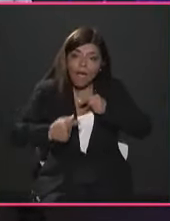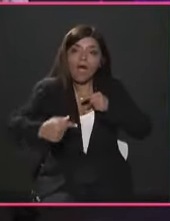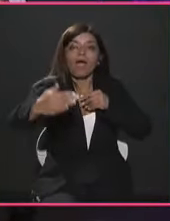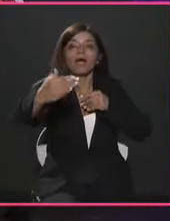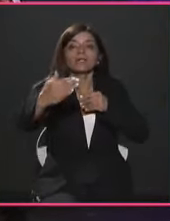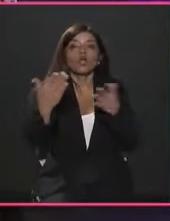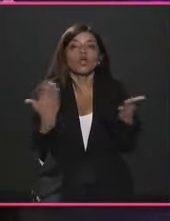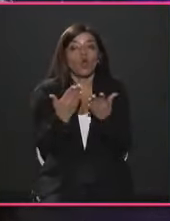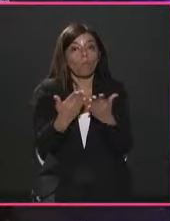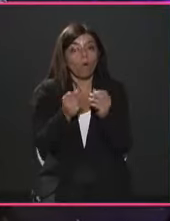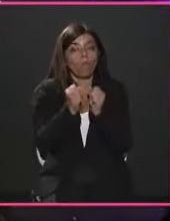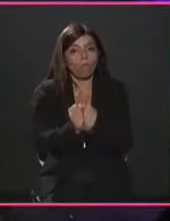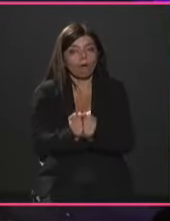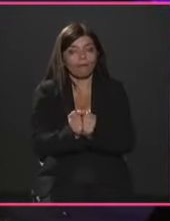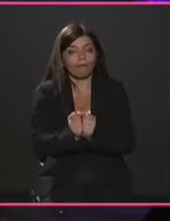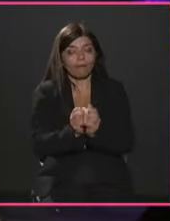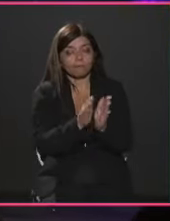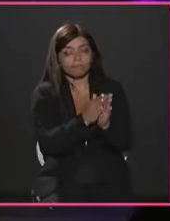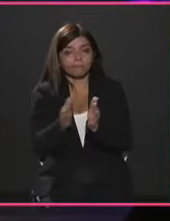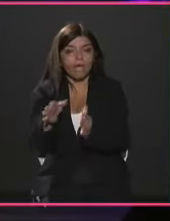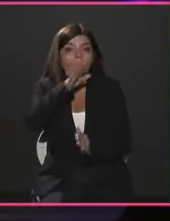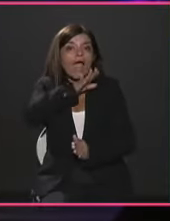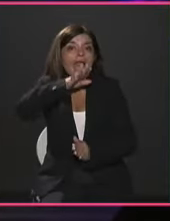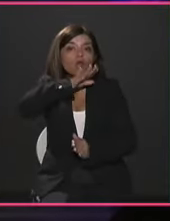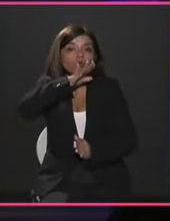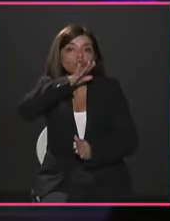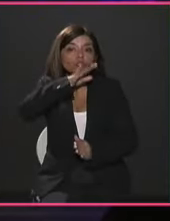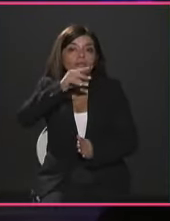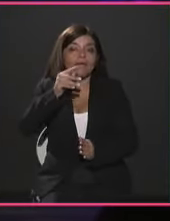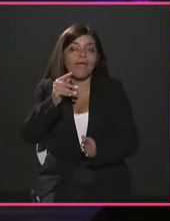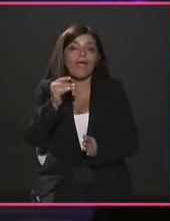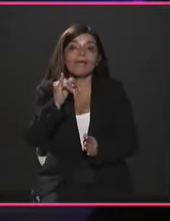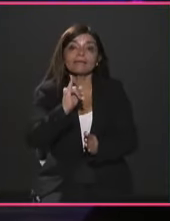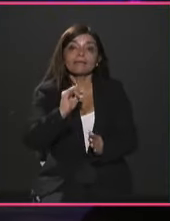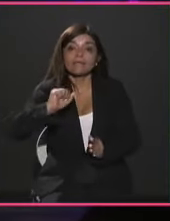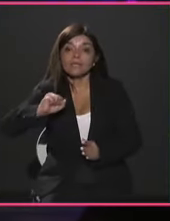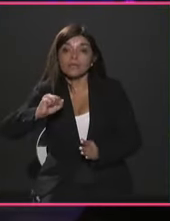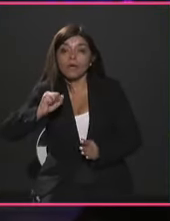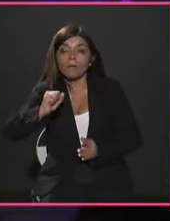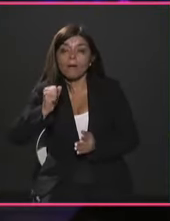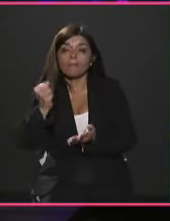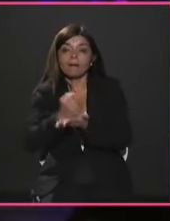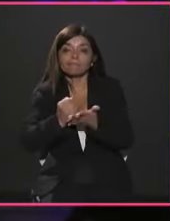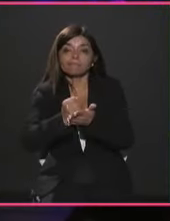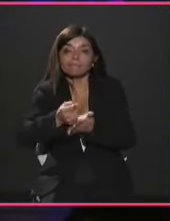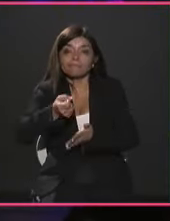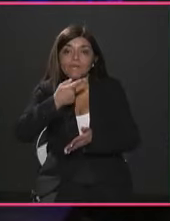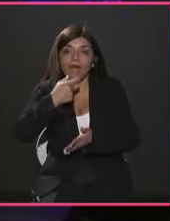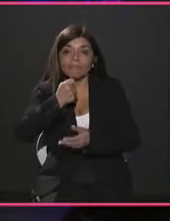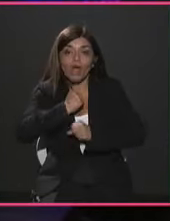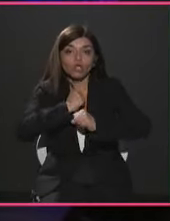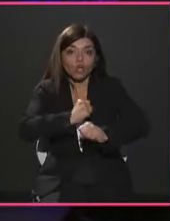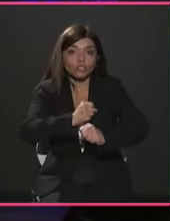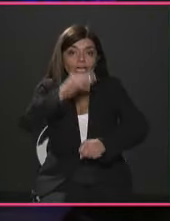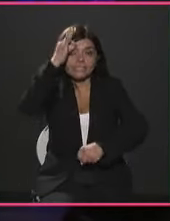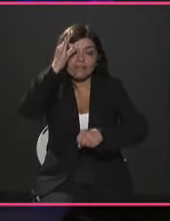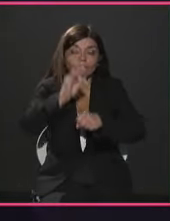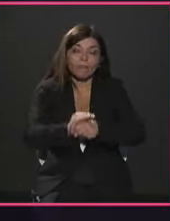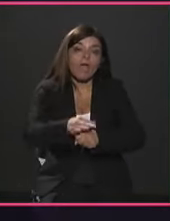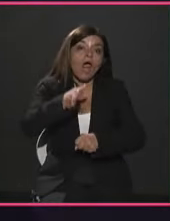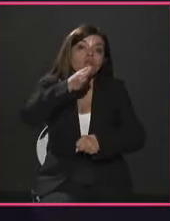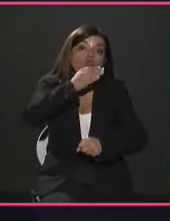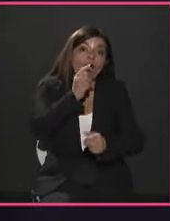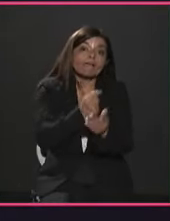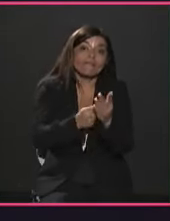cómo se puede extender el uso de Inteligencia artificial para encontrar fármacos contra enfermedades para las cuales hay o bien muy pocas curas o